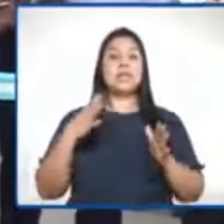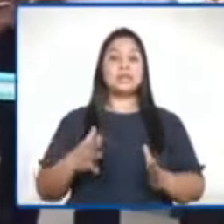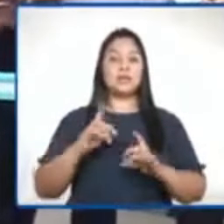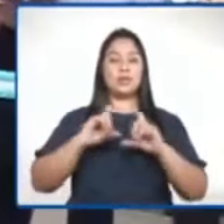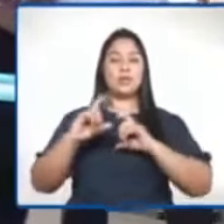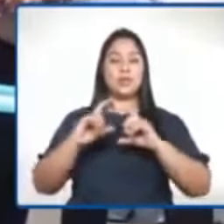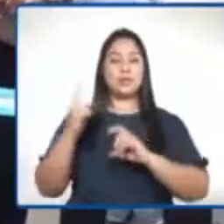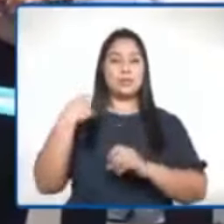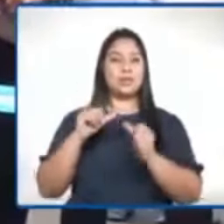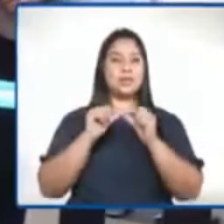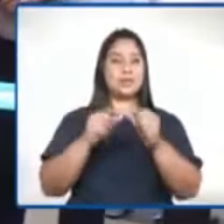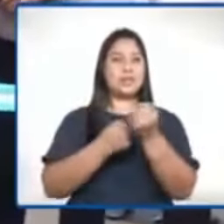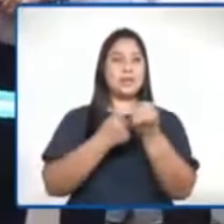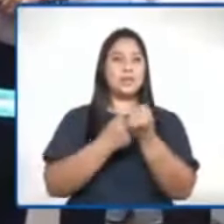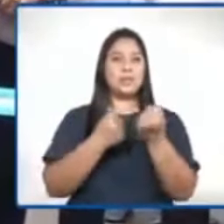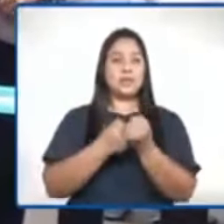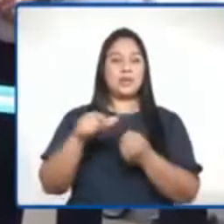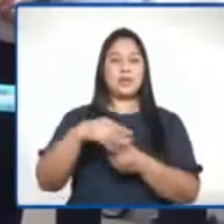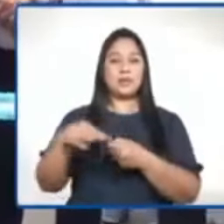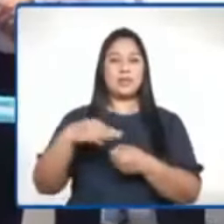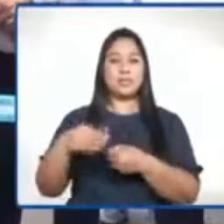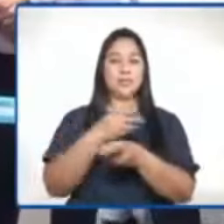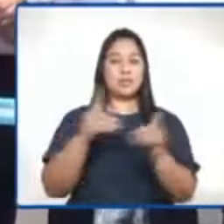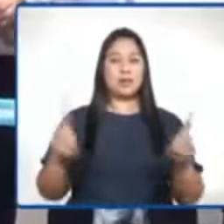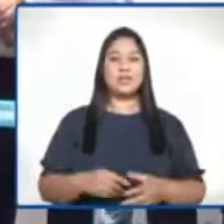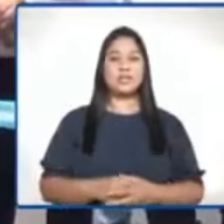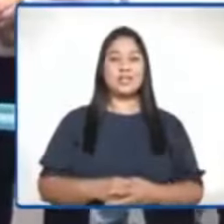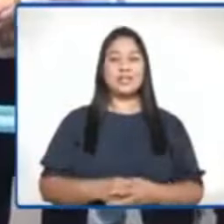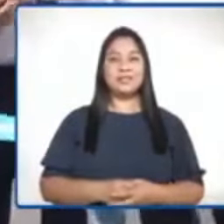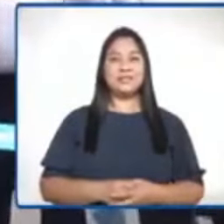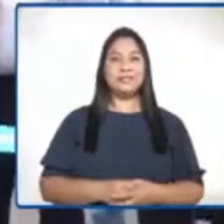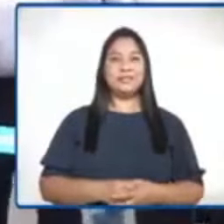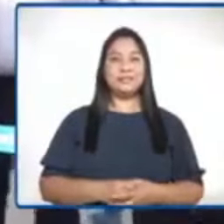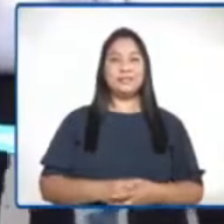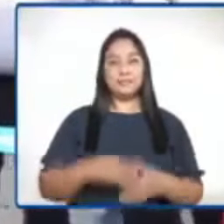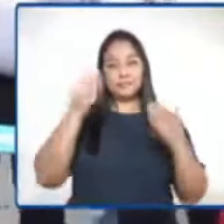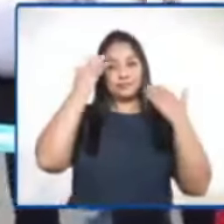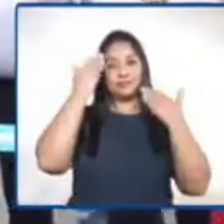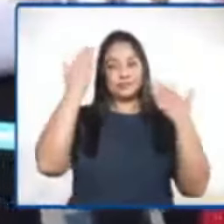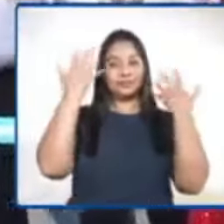Muchas gracias. Fuerte el aplauso.